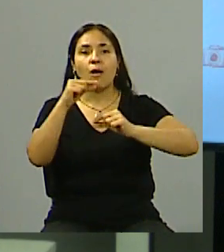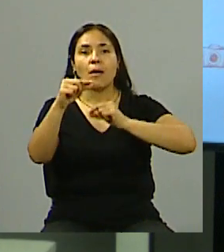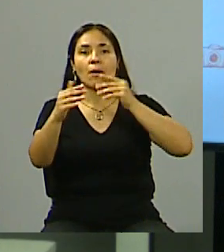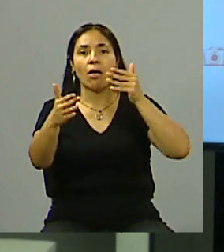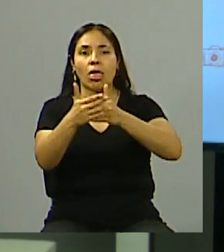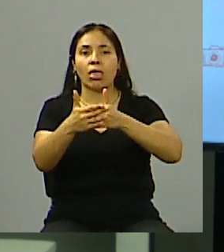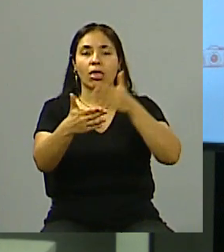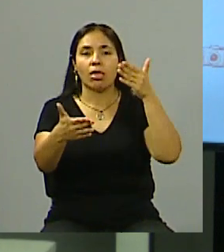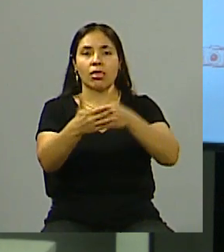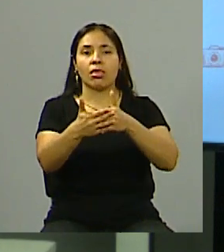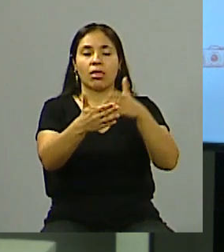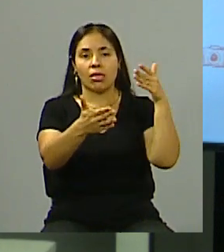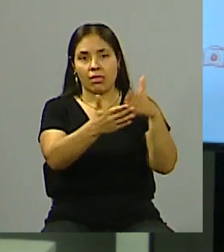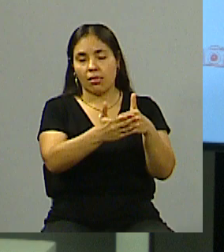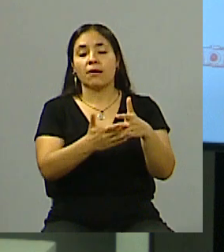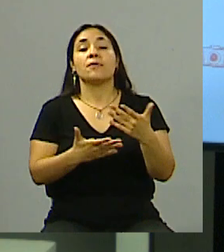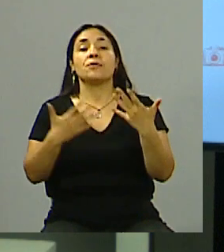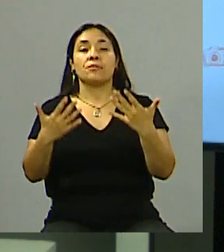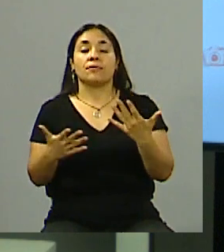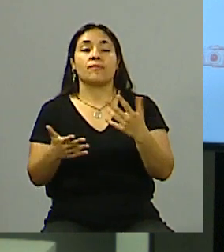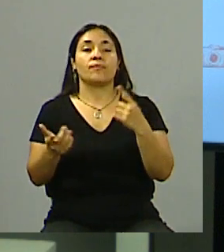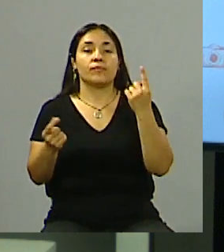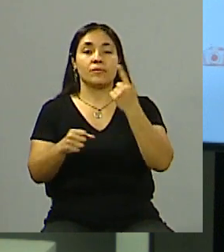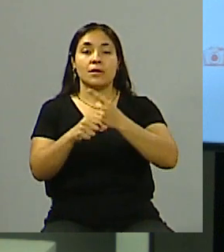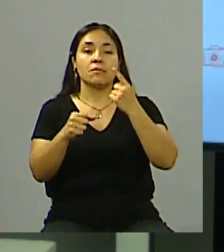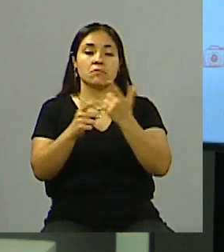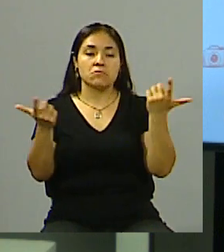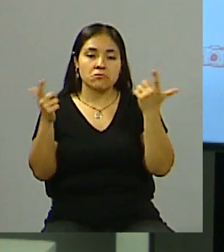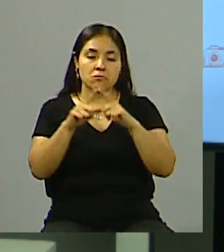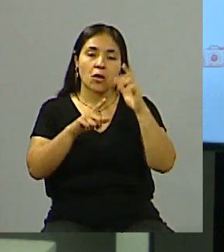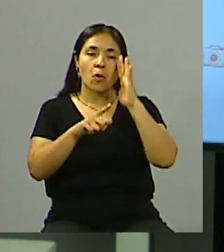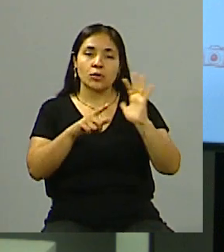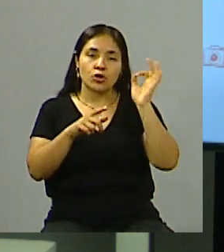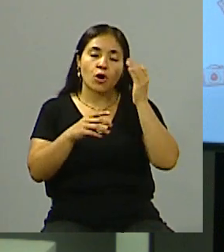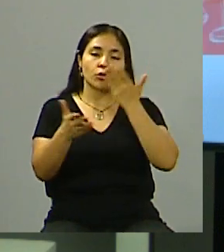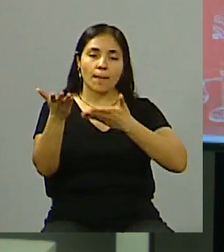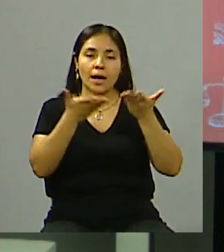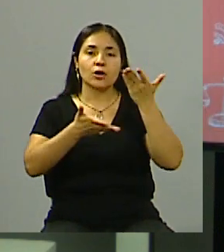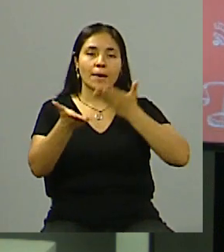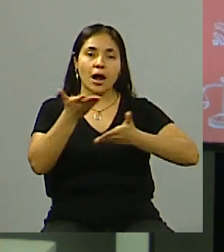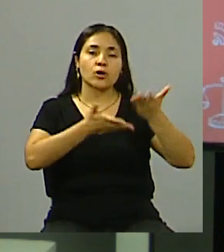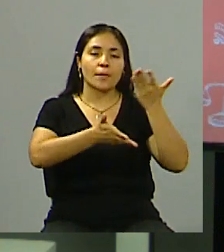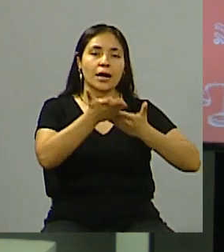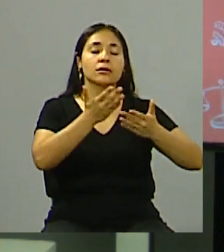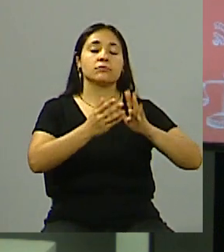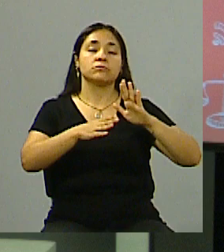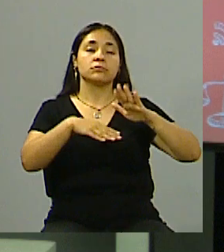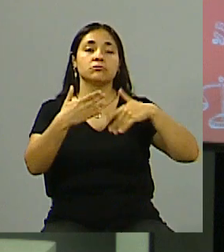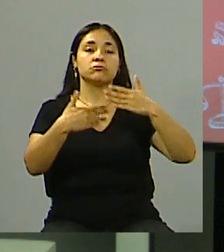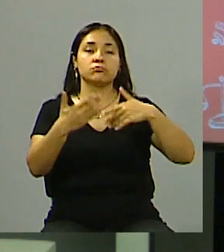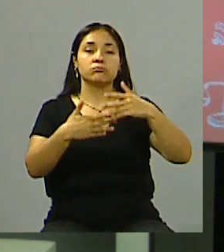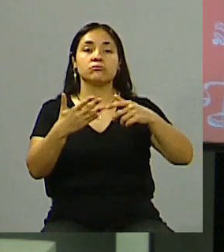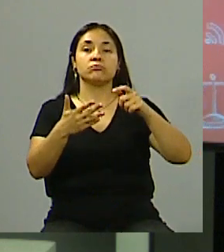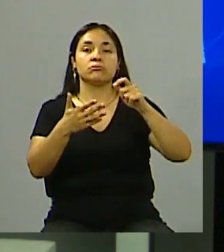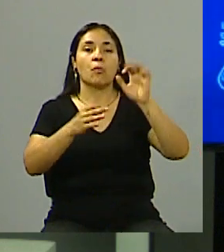Entonces empezamos a reunirnos, primero a intercambiar ideas y demás, y luego eso se fue plasmando en